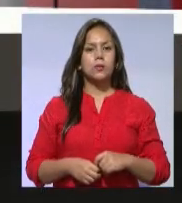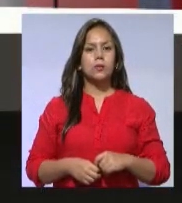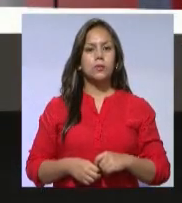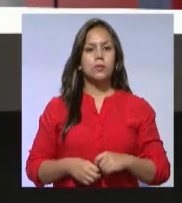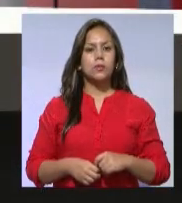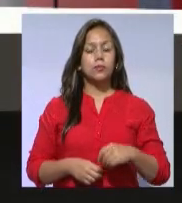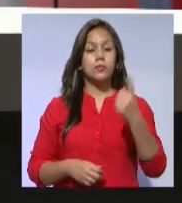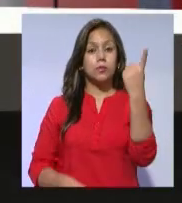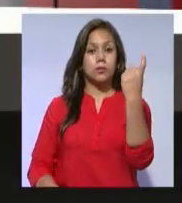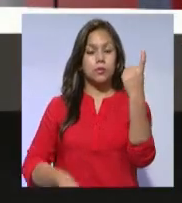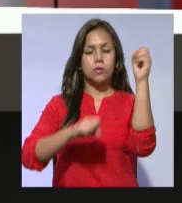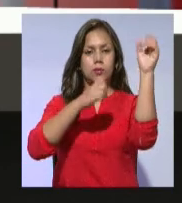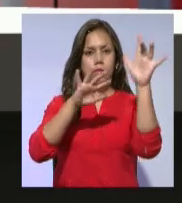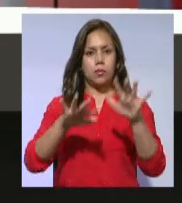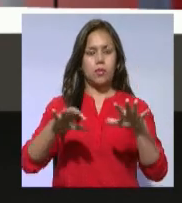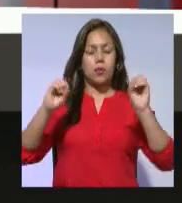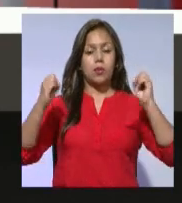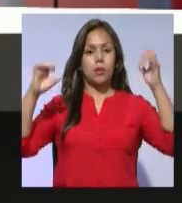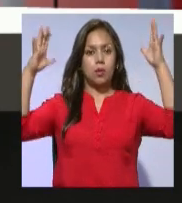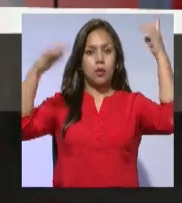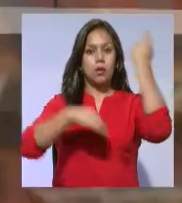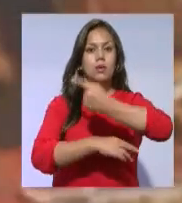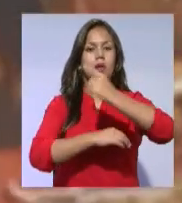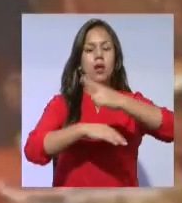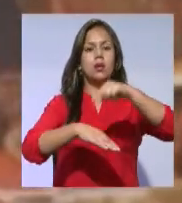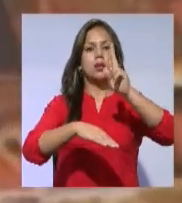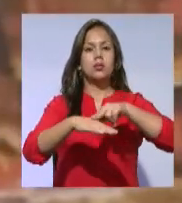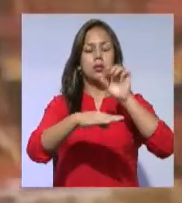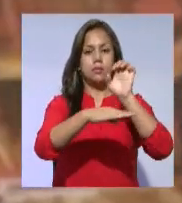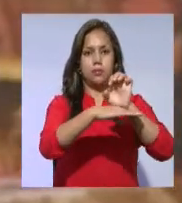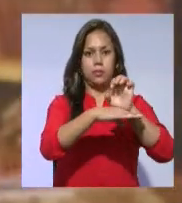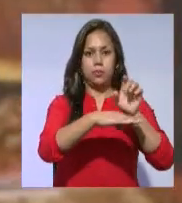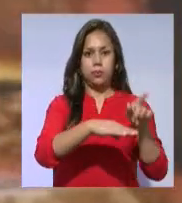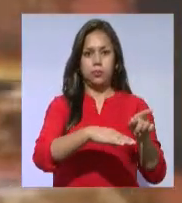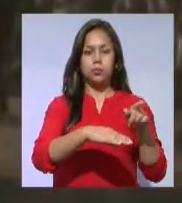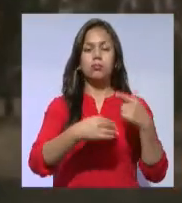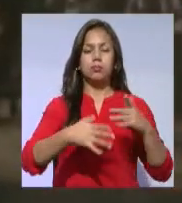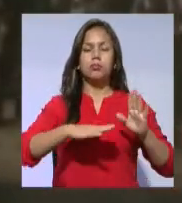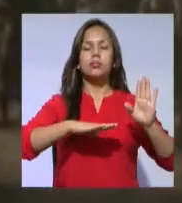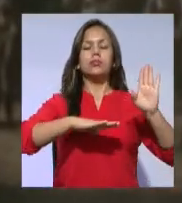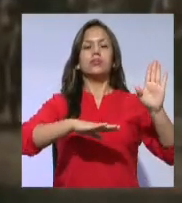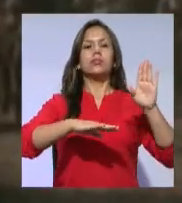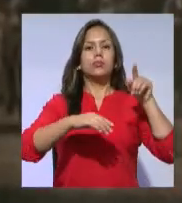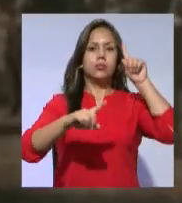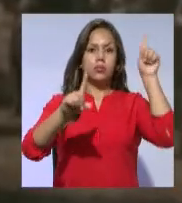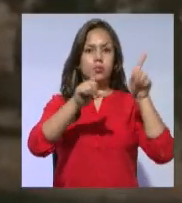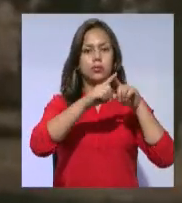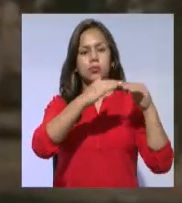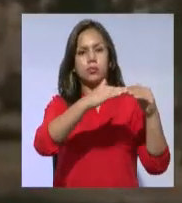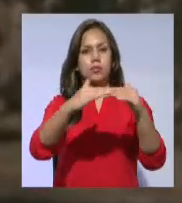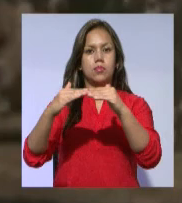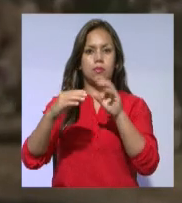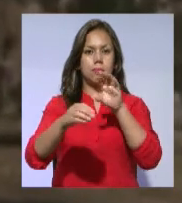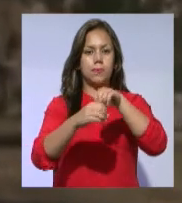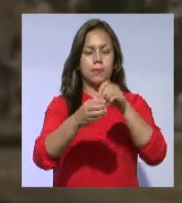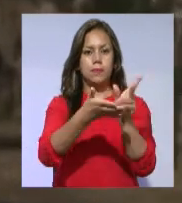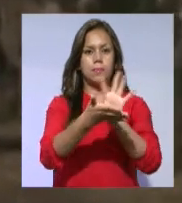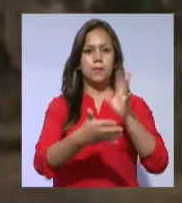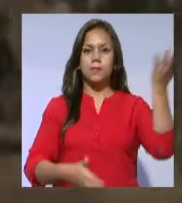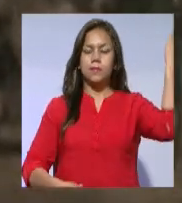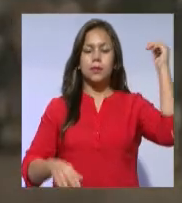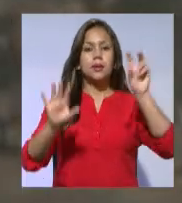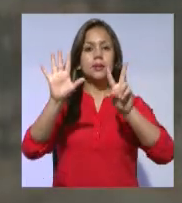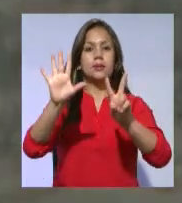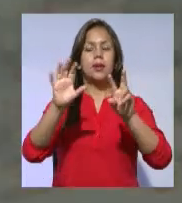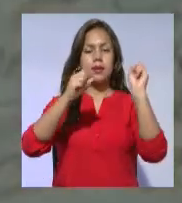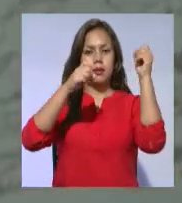este 11 de septiembre se conmemora el día nacional de la república así lo resolvió por unanimidad la asamblea nacional el pasado 7 de